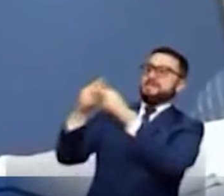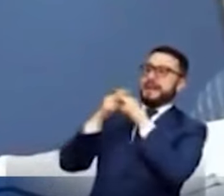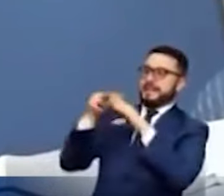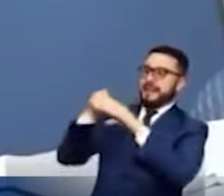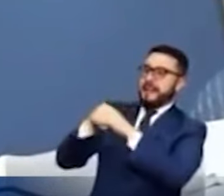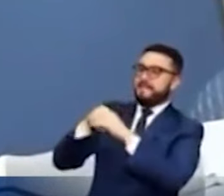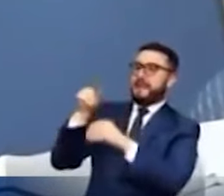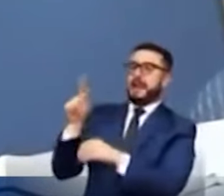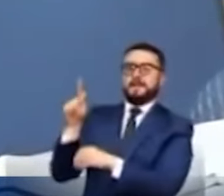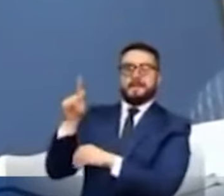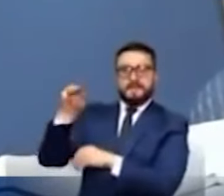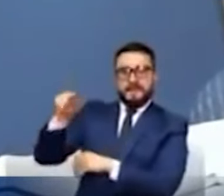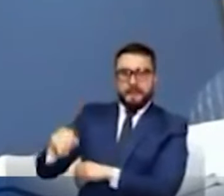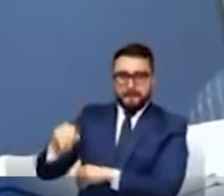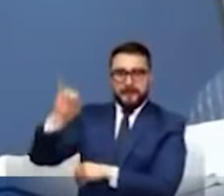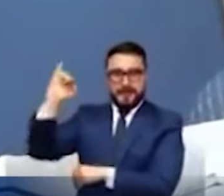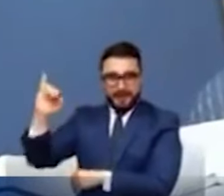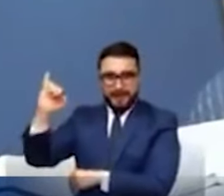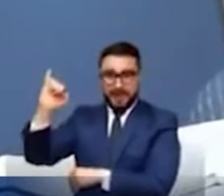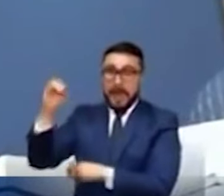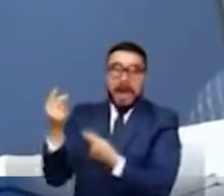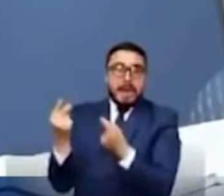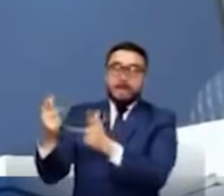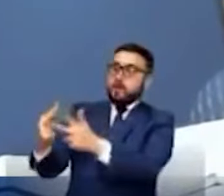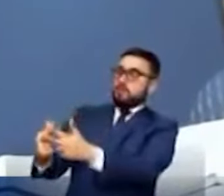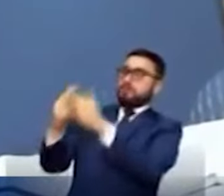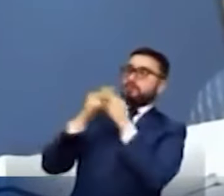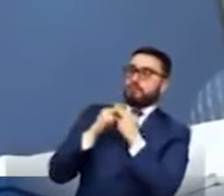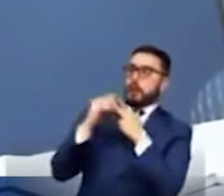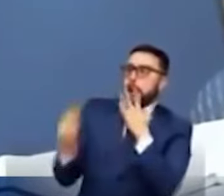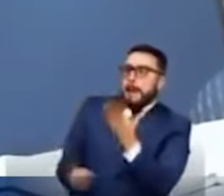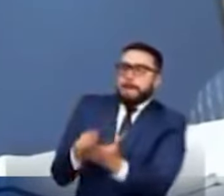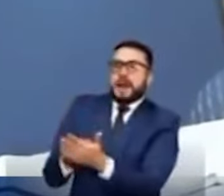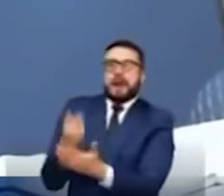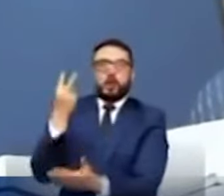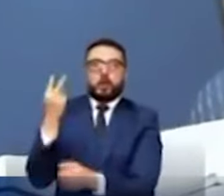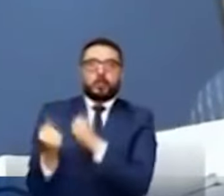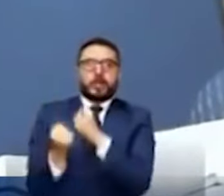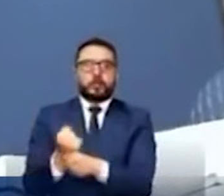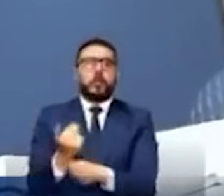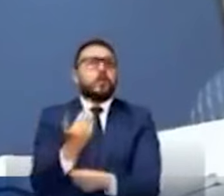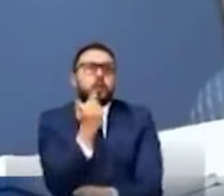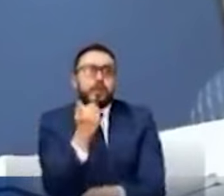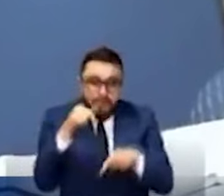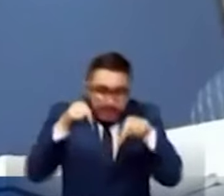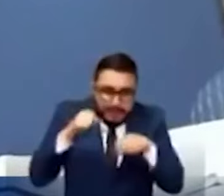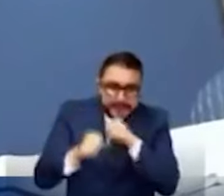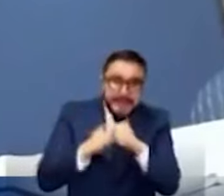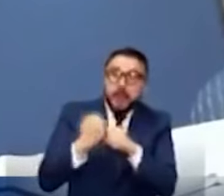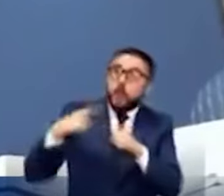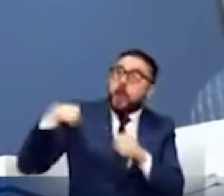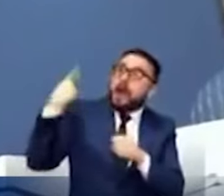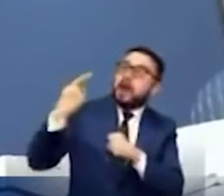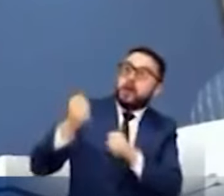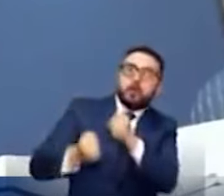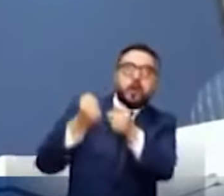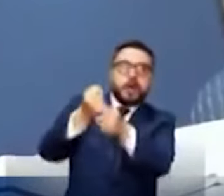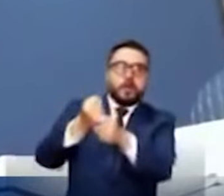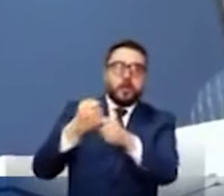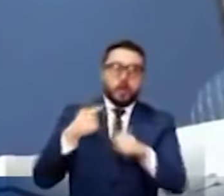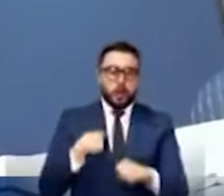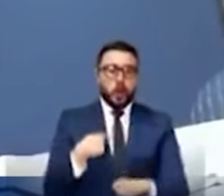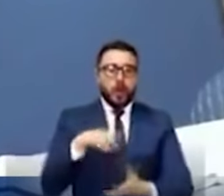FMI, pagadero a 2 años, que es este año y el año entrante, que me hace subir la deuda